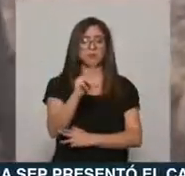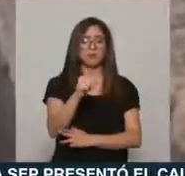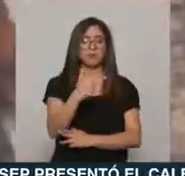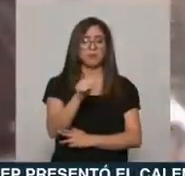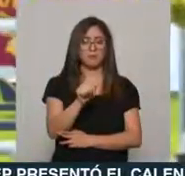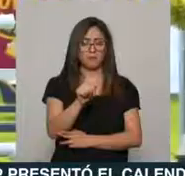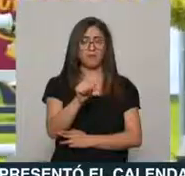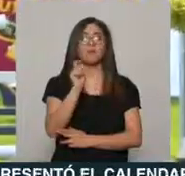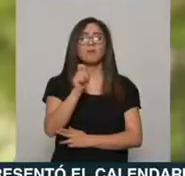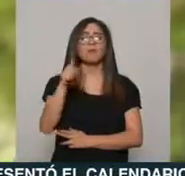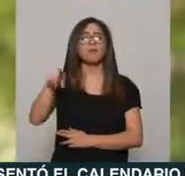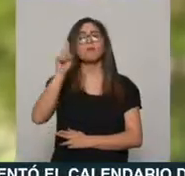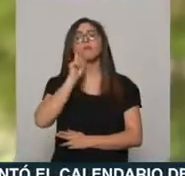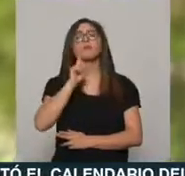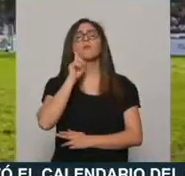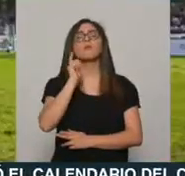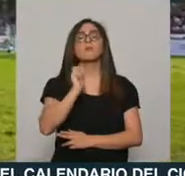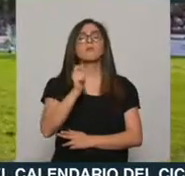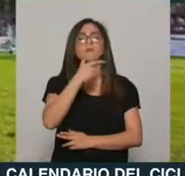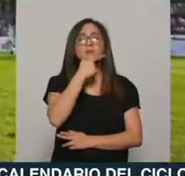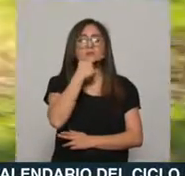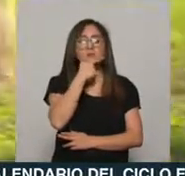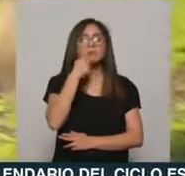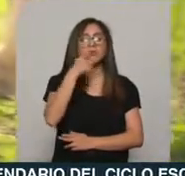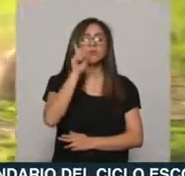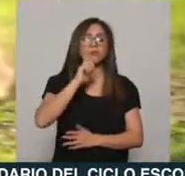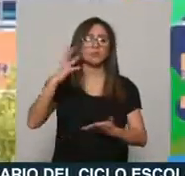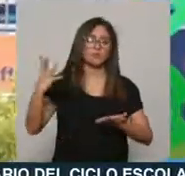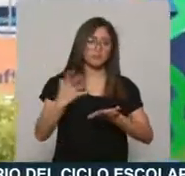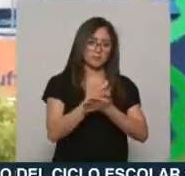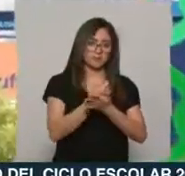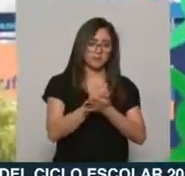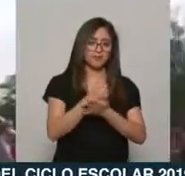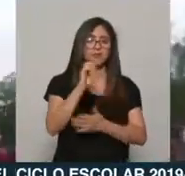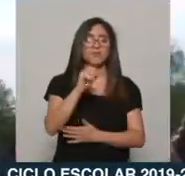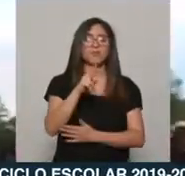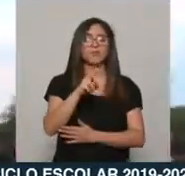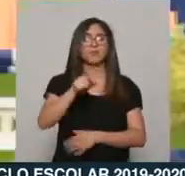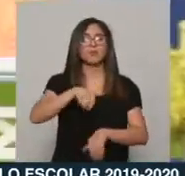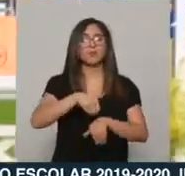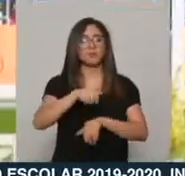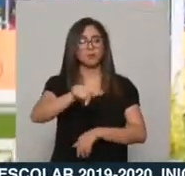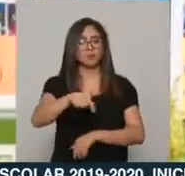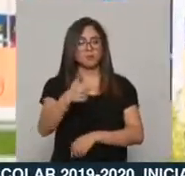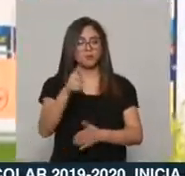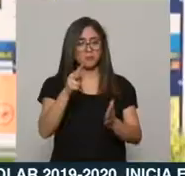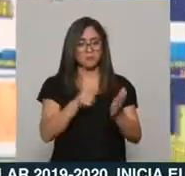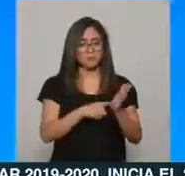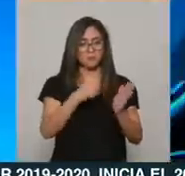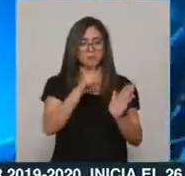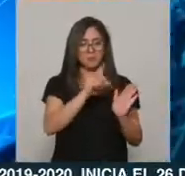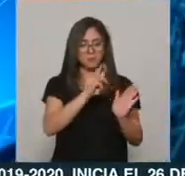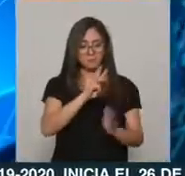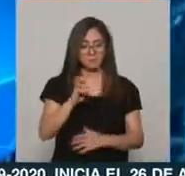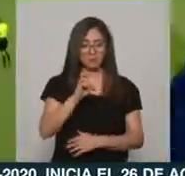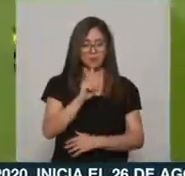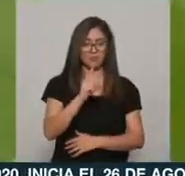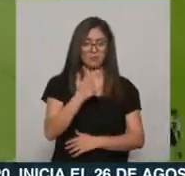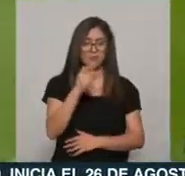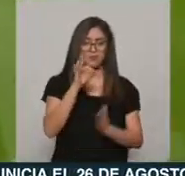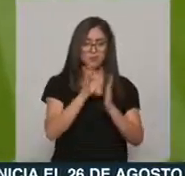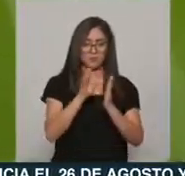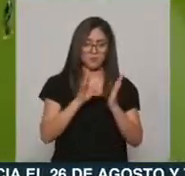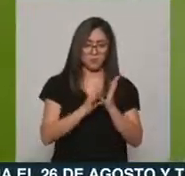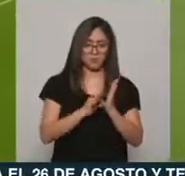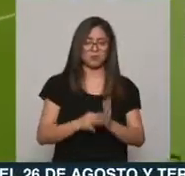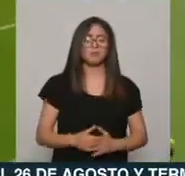Checa, donde la británica Skate French fue la ganadora. Oliver terminó en la casilla 12 con 1,337 puntos.